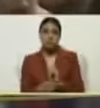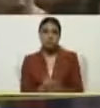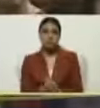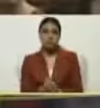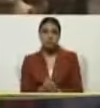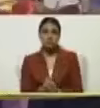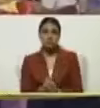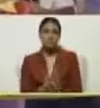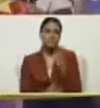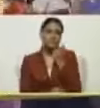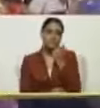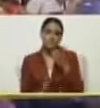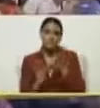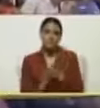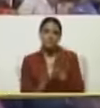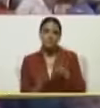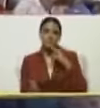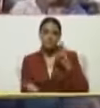algo que es una realidad